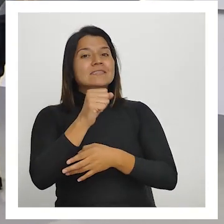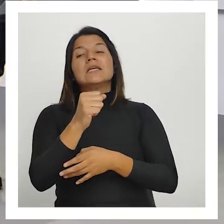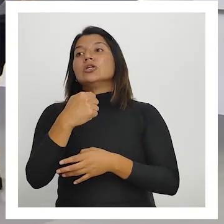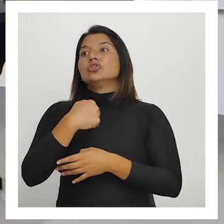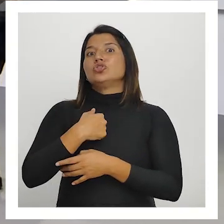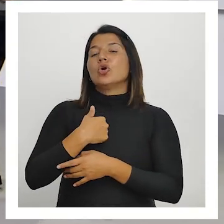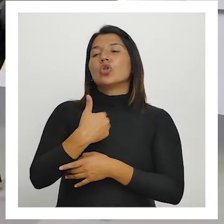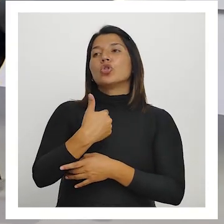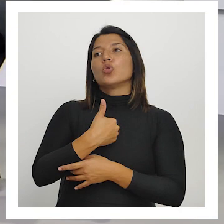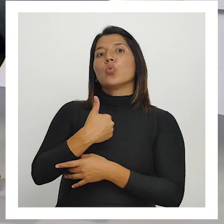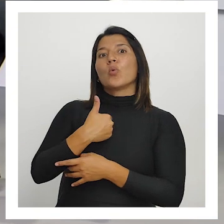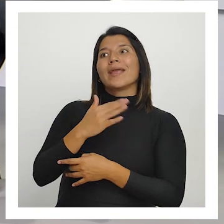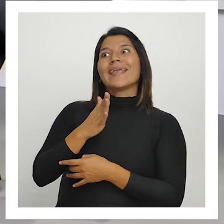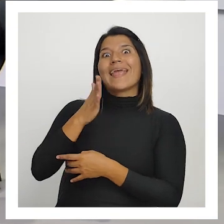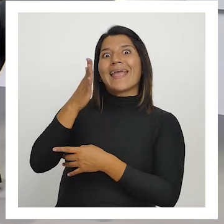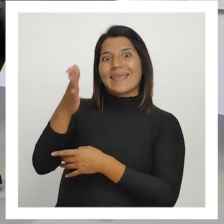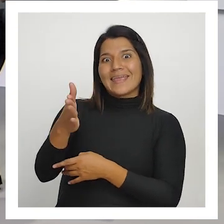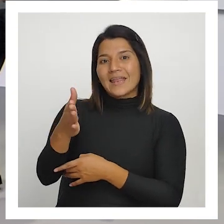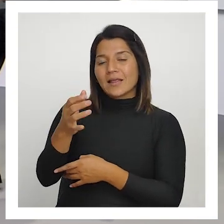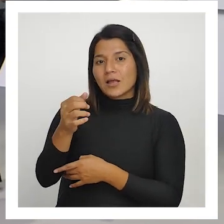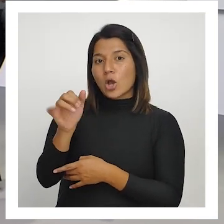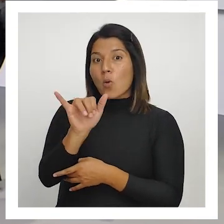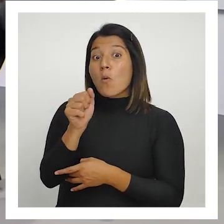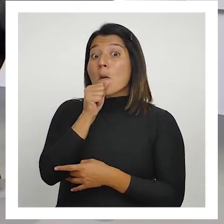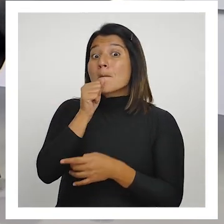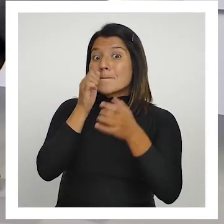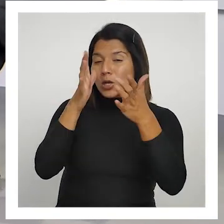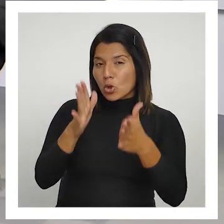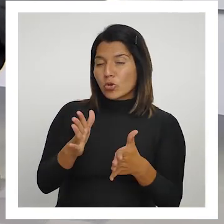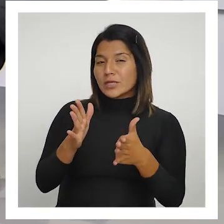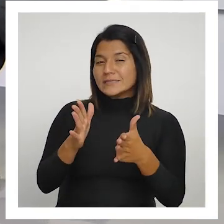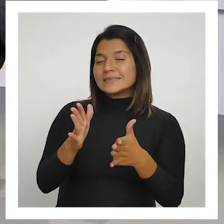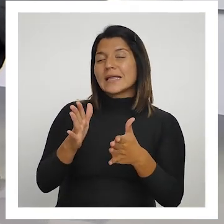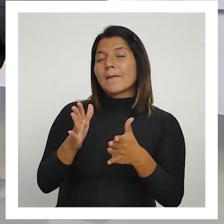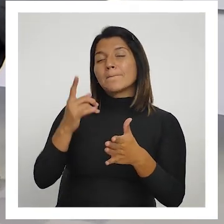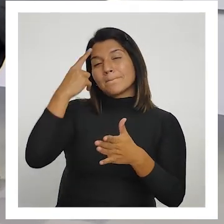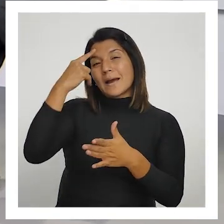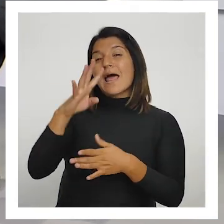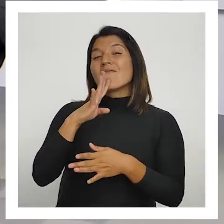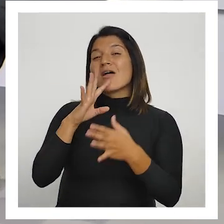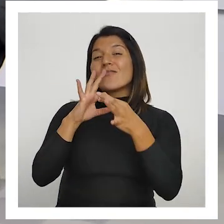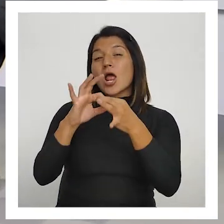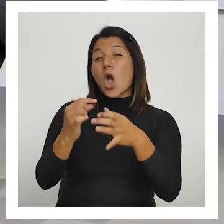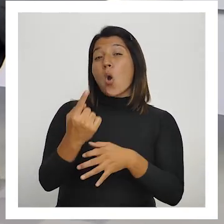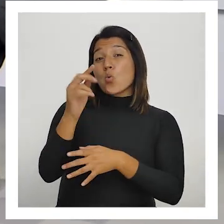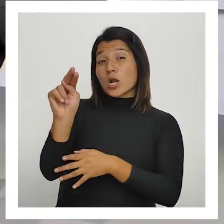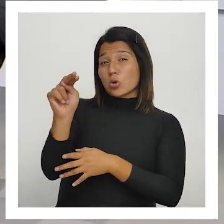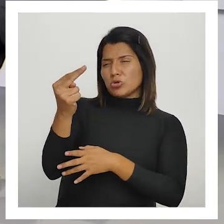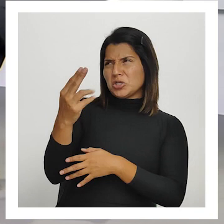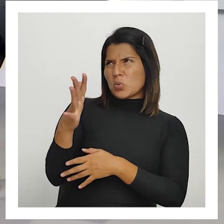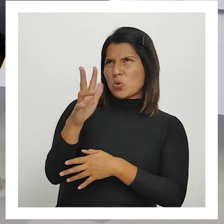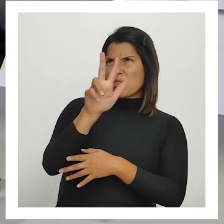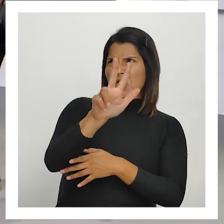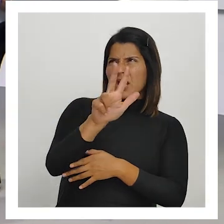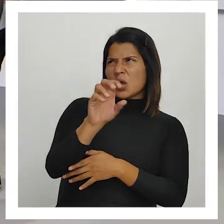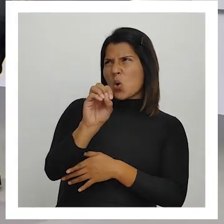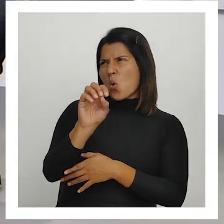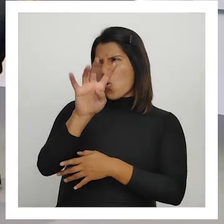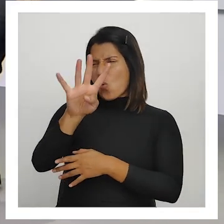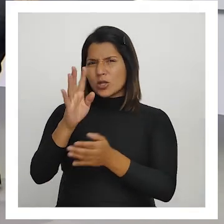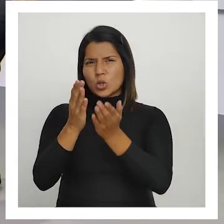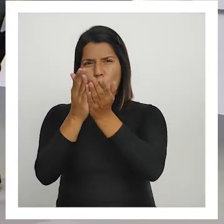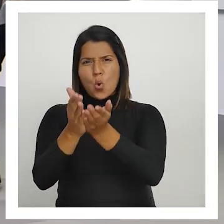dar cobertura a una noticia en la que habían 3 o 4 cruceros en Limón y 2